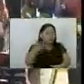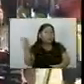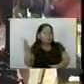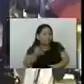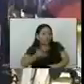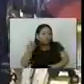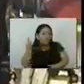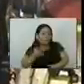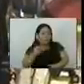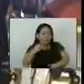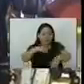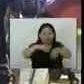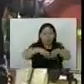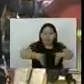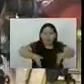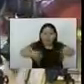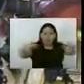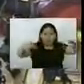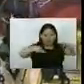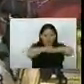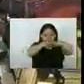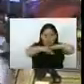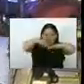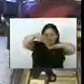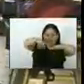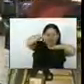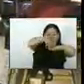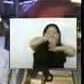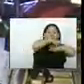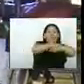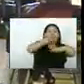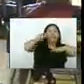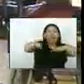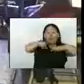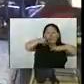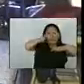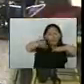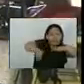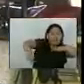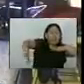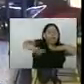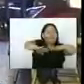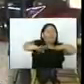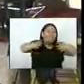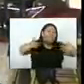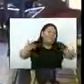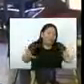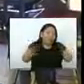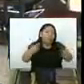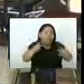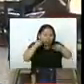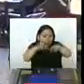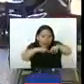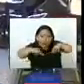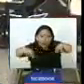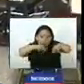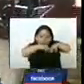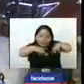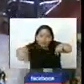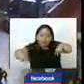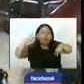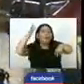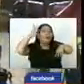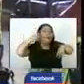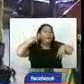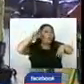colocación de separadores debido a que este tipo de maniobras son frecuentes, pese a que está señalizada la doble